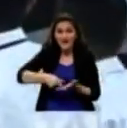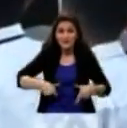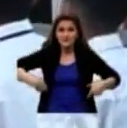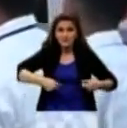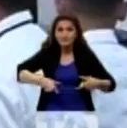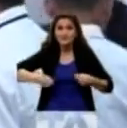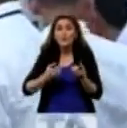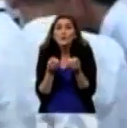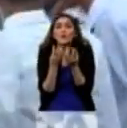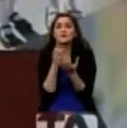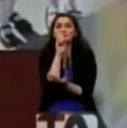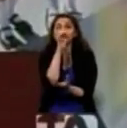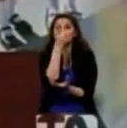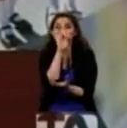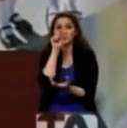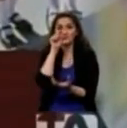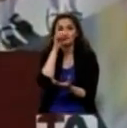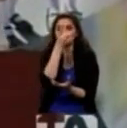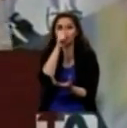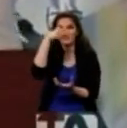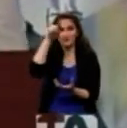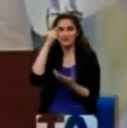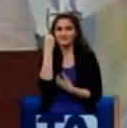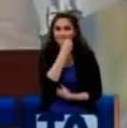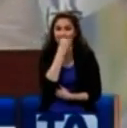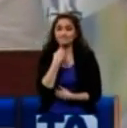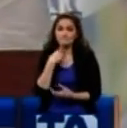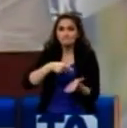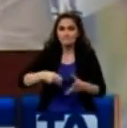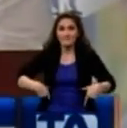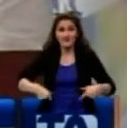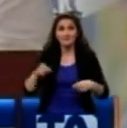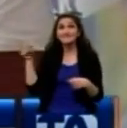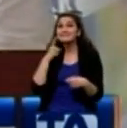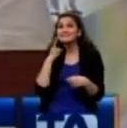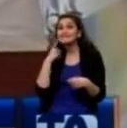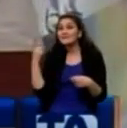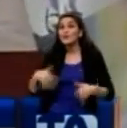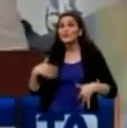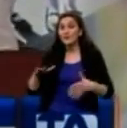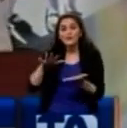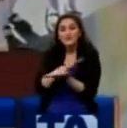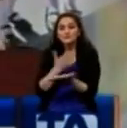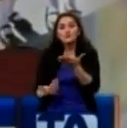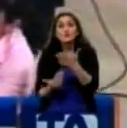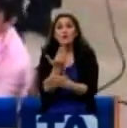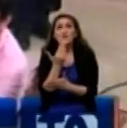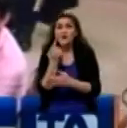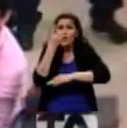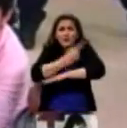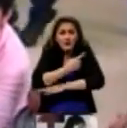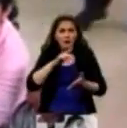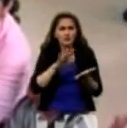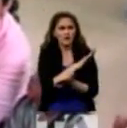los 18 millones d estamos inaugurando Aunque No se crea una escuela nueva por día